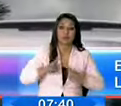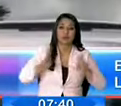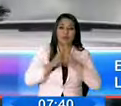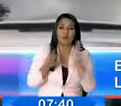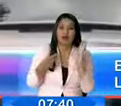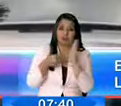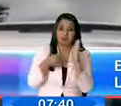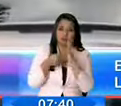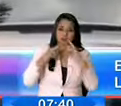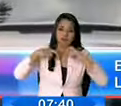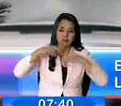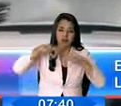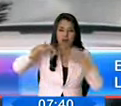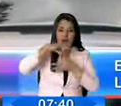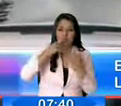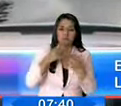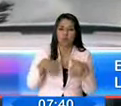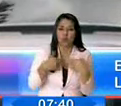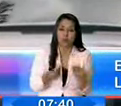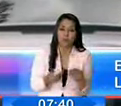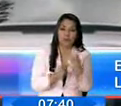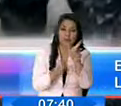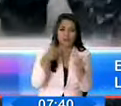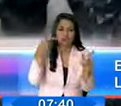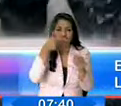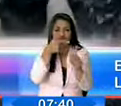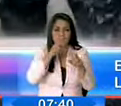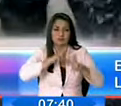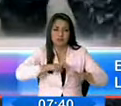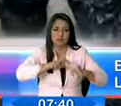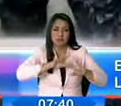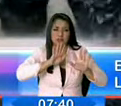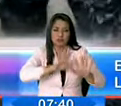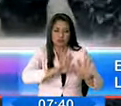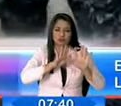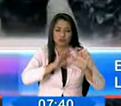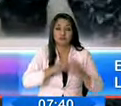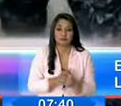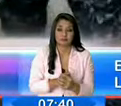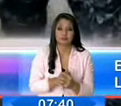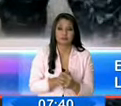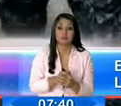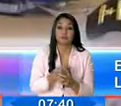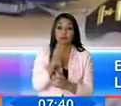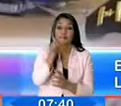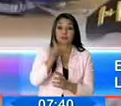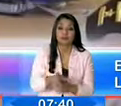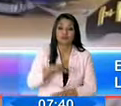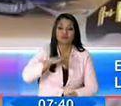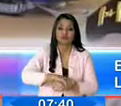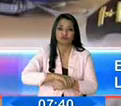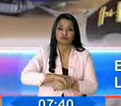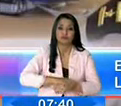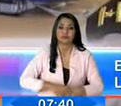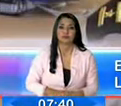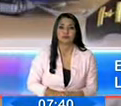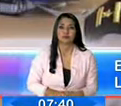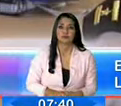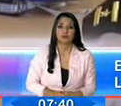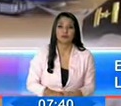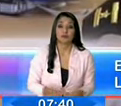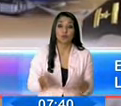estado tras la pista de varios presuntos implicados en el ilícito. Uno de ellos fue detenido. Justamente en el momento